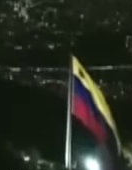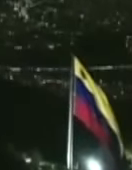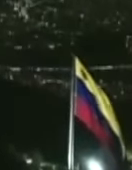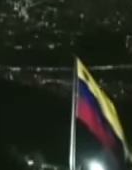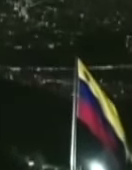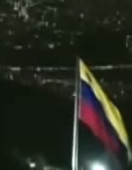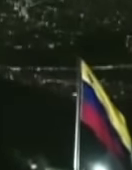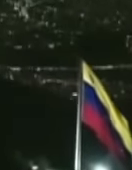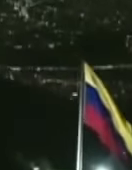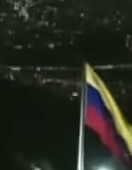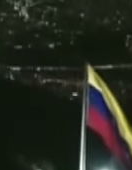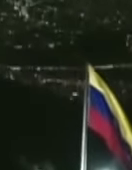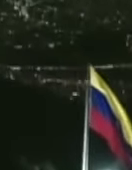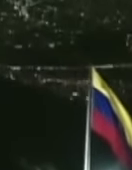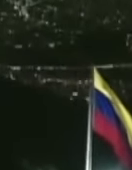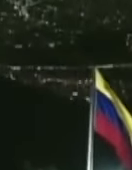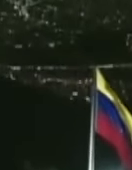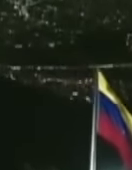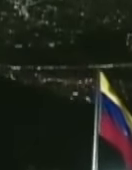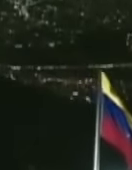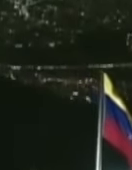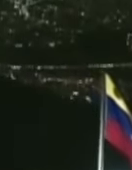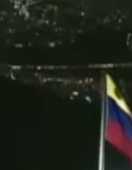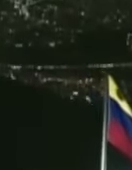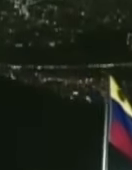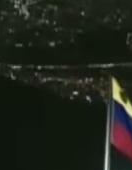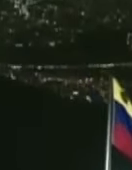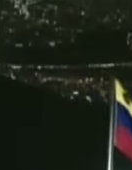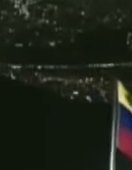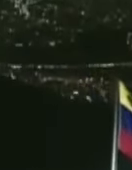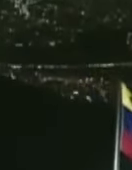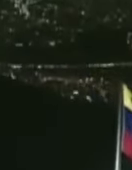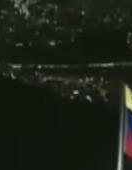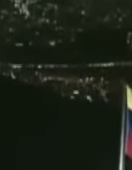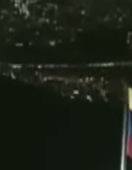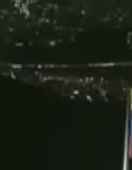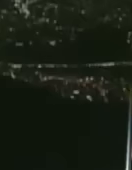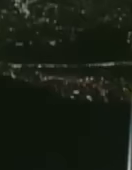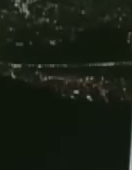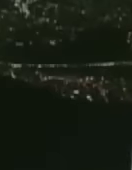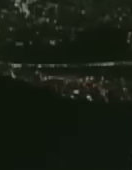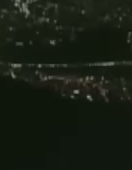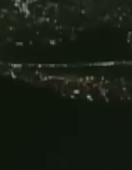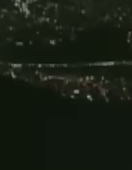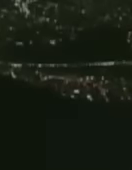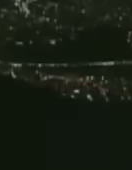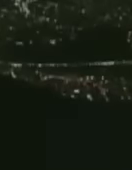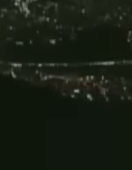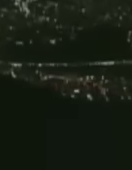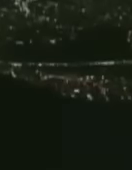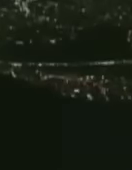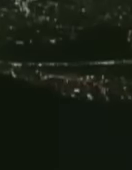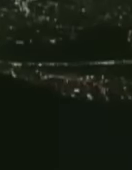frente el doctor Jorge Rodríguez, también lo acompaña una coordinación amplia de